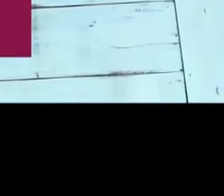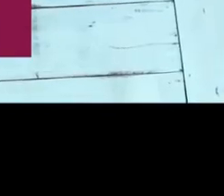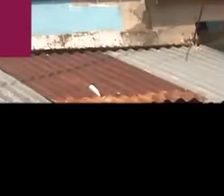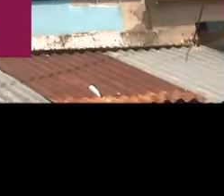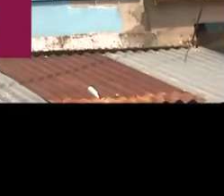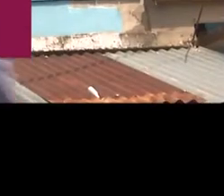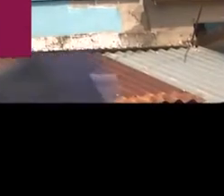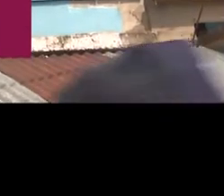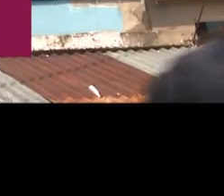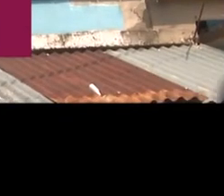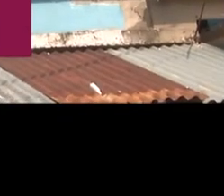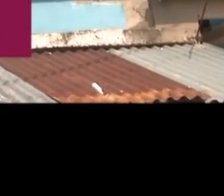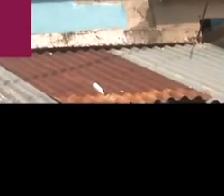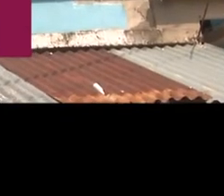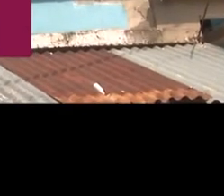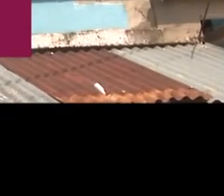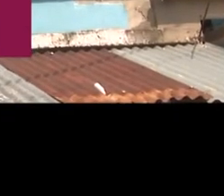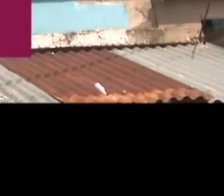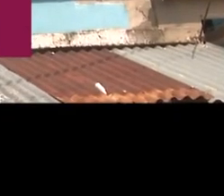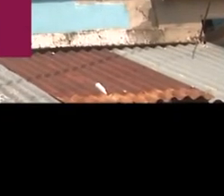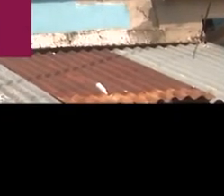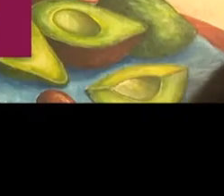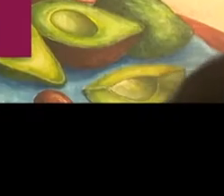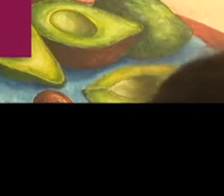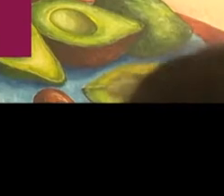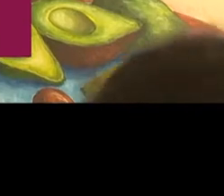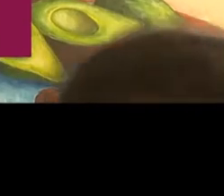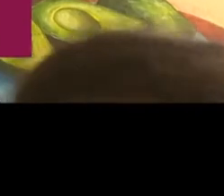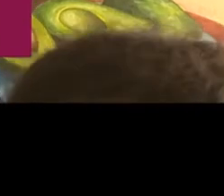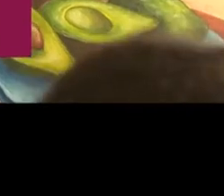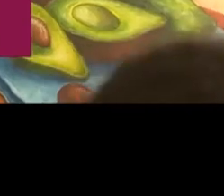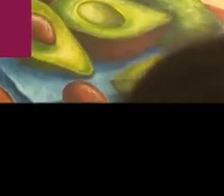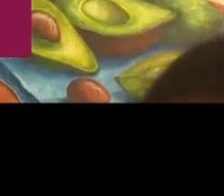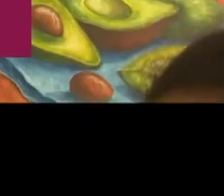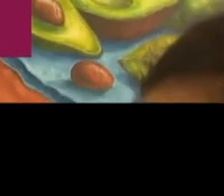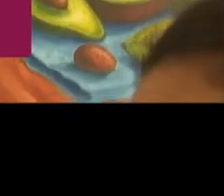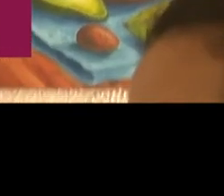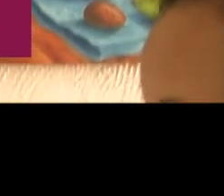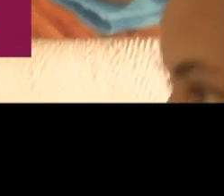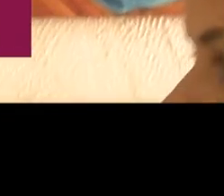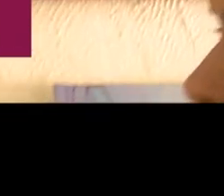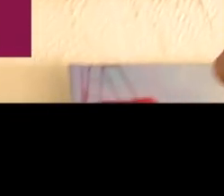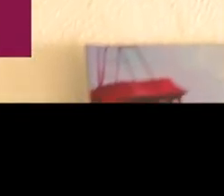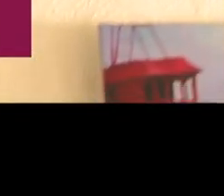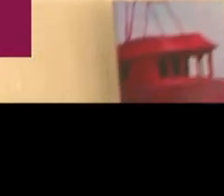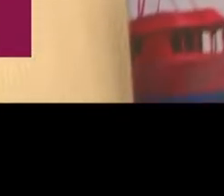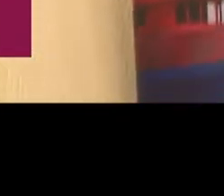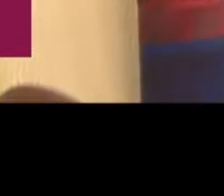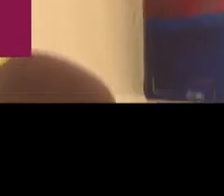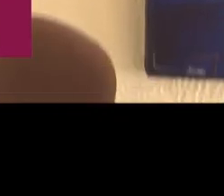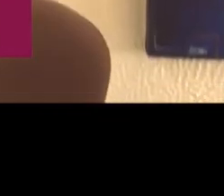bailamos la tasa en el agua se a